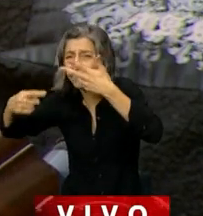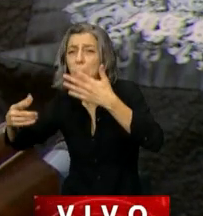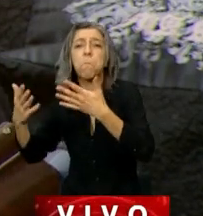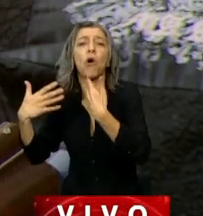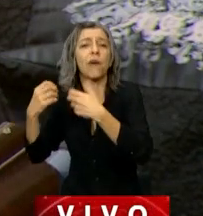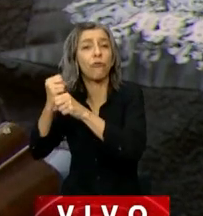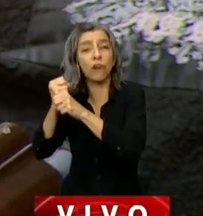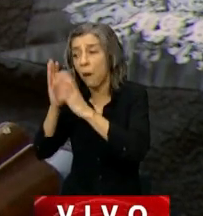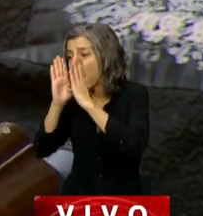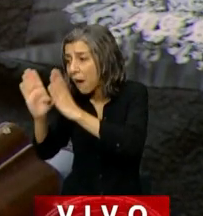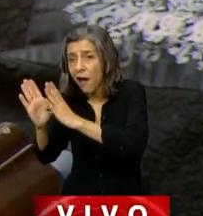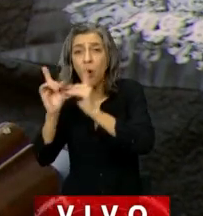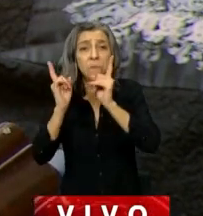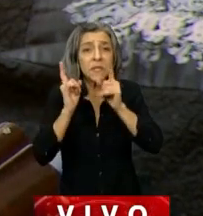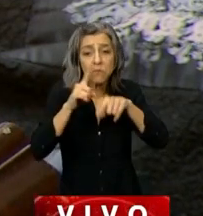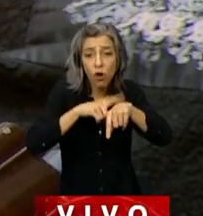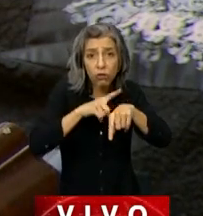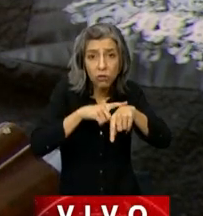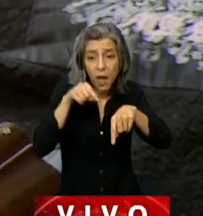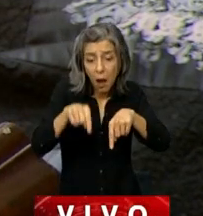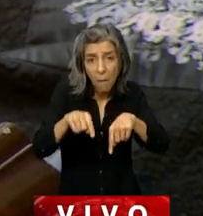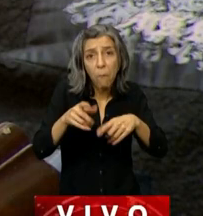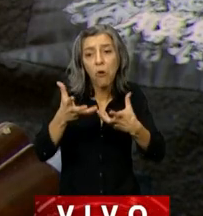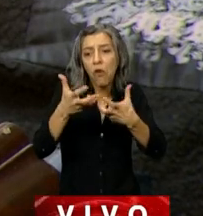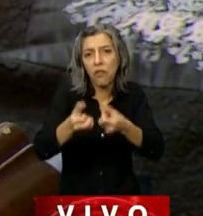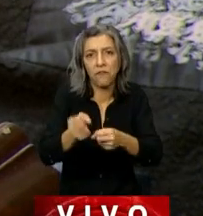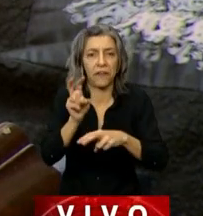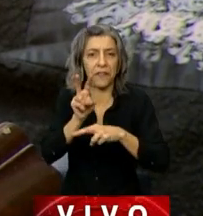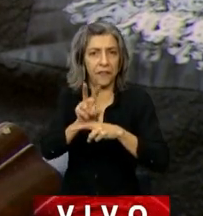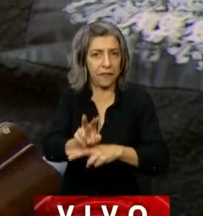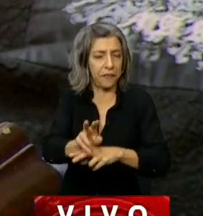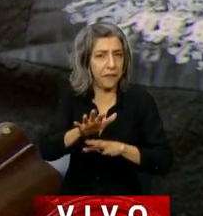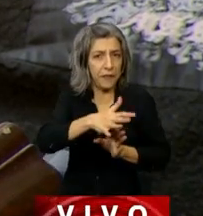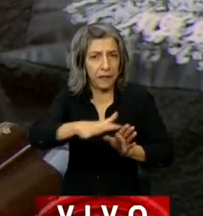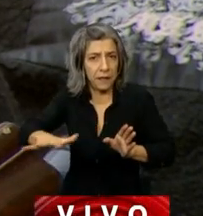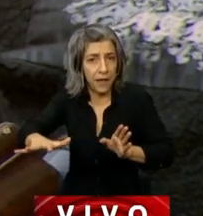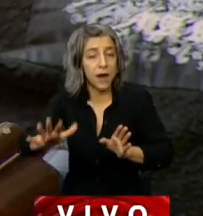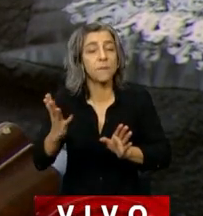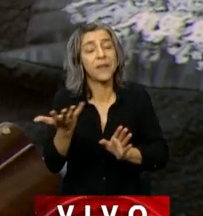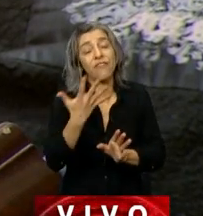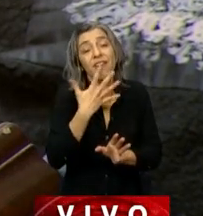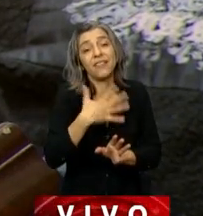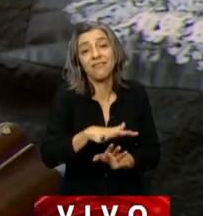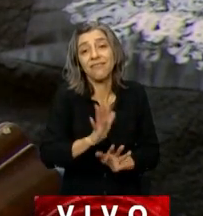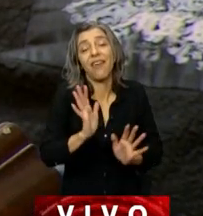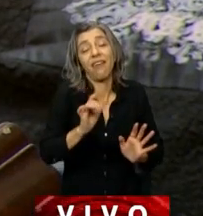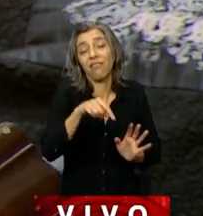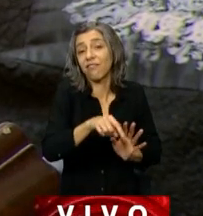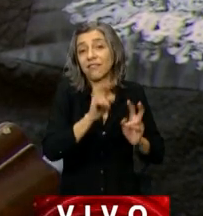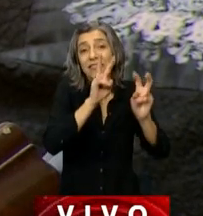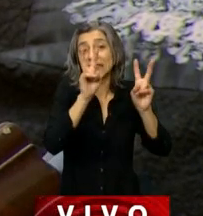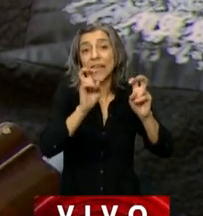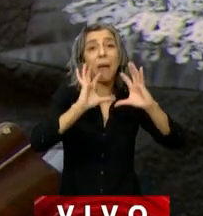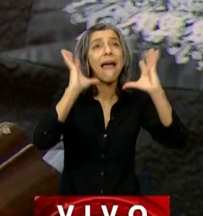efectivamente a este Congreso, como se ha dicho, le cuesta mucho abordar los temas ambientales. Claro que